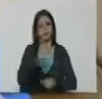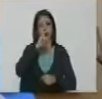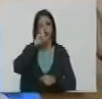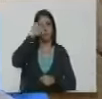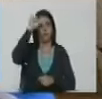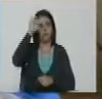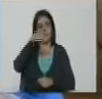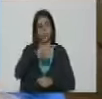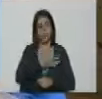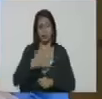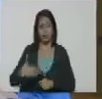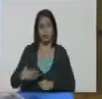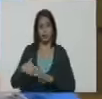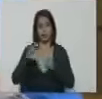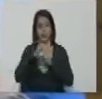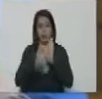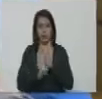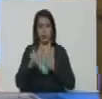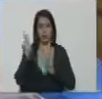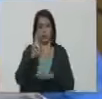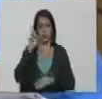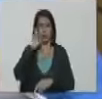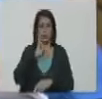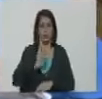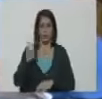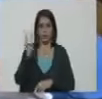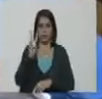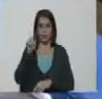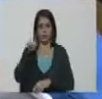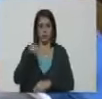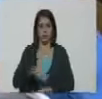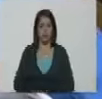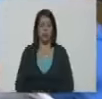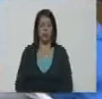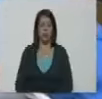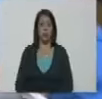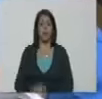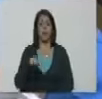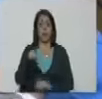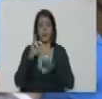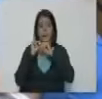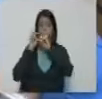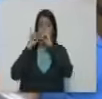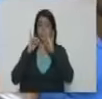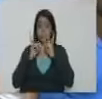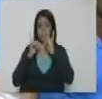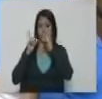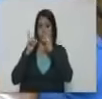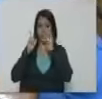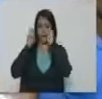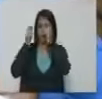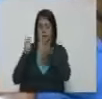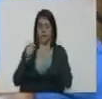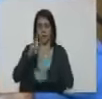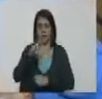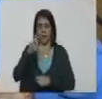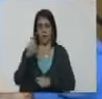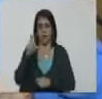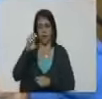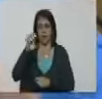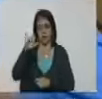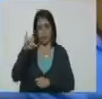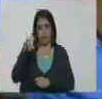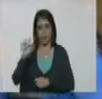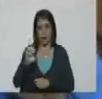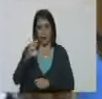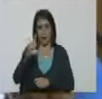Nicolás Maduro Moros, presidente constitucional de la República Bolivariana de Venezuela, para designar a la ciudadana Rexeida Elena